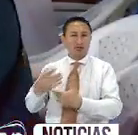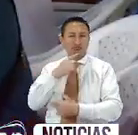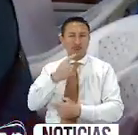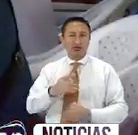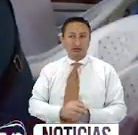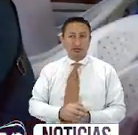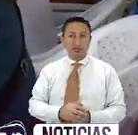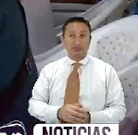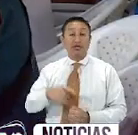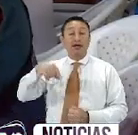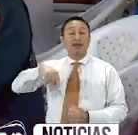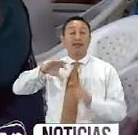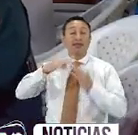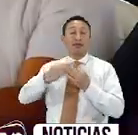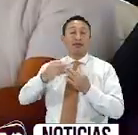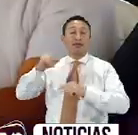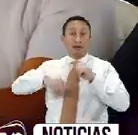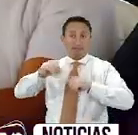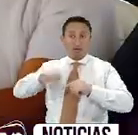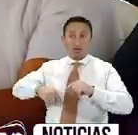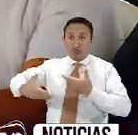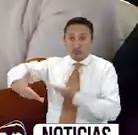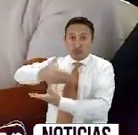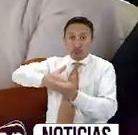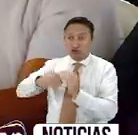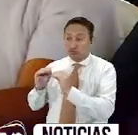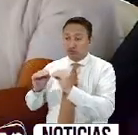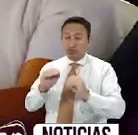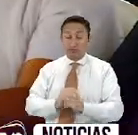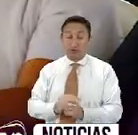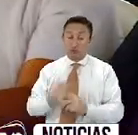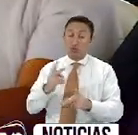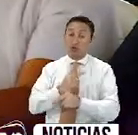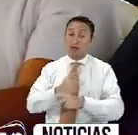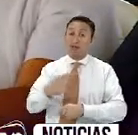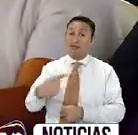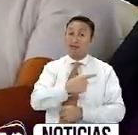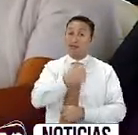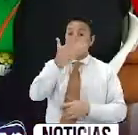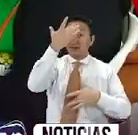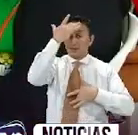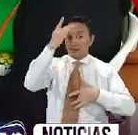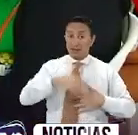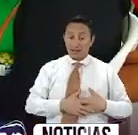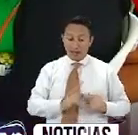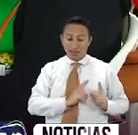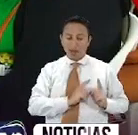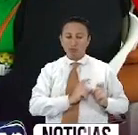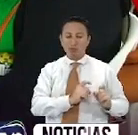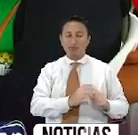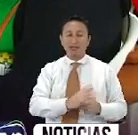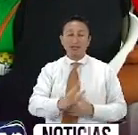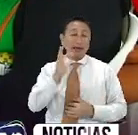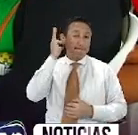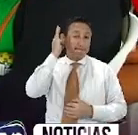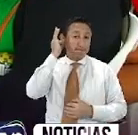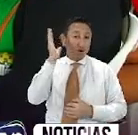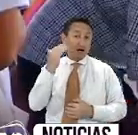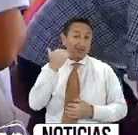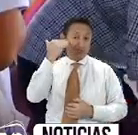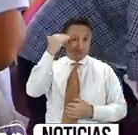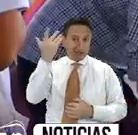la van a compartir con familiares, amigos y vecinos para prevenir este tipo de cáncer que ataca mucho a mujeres, no solo de avanzada